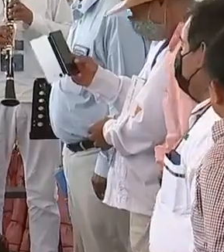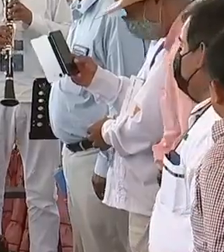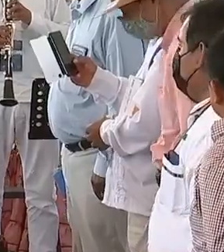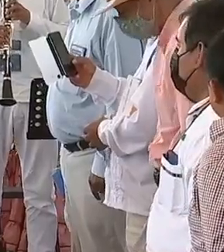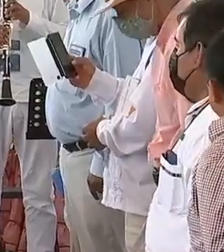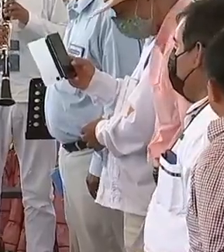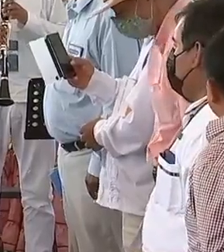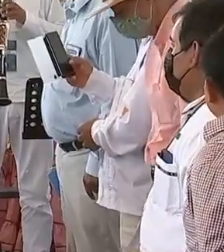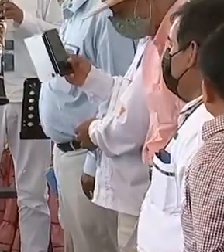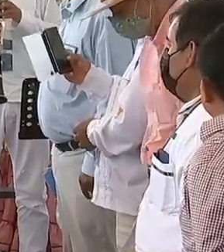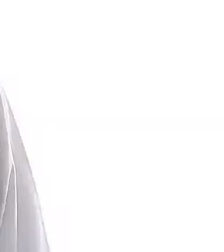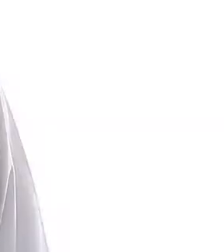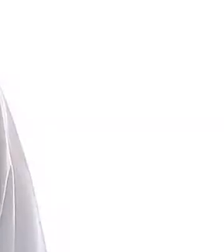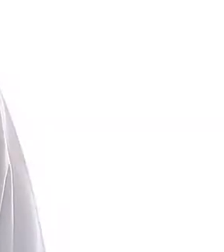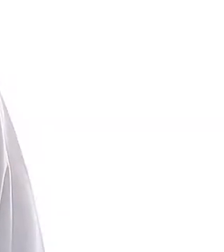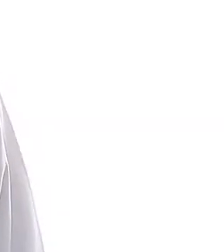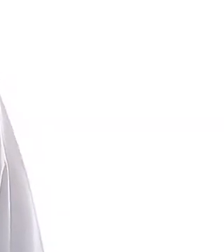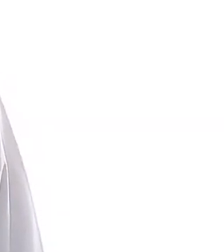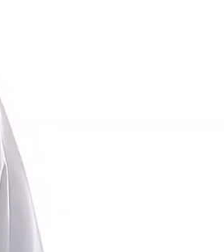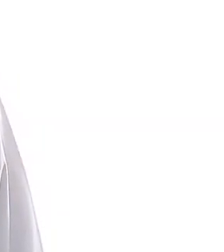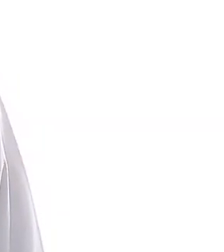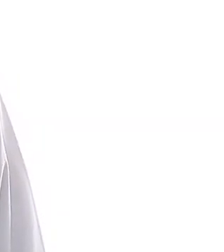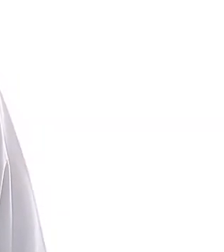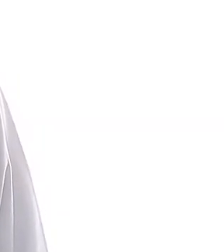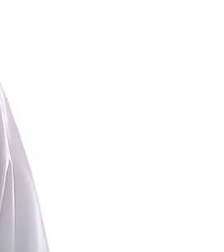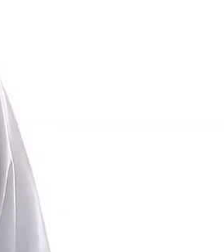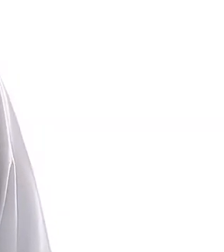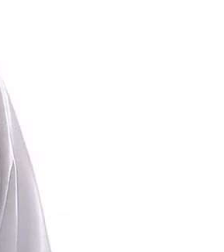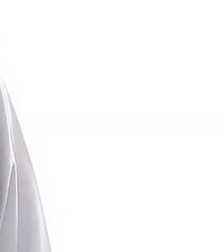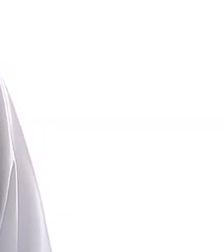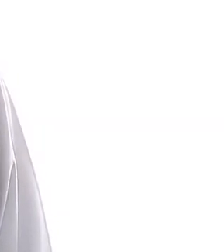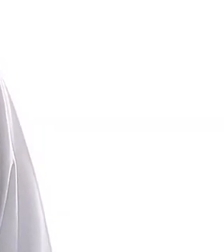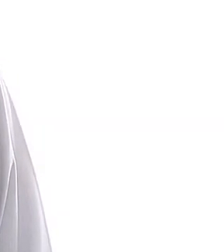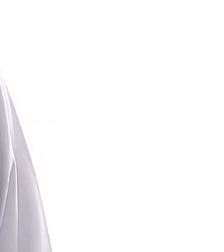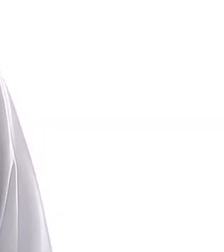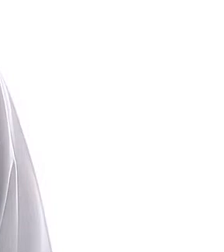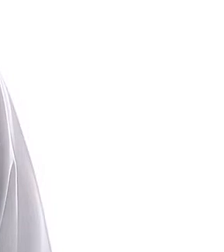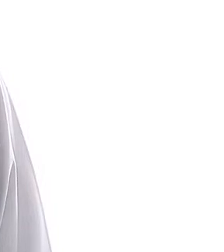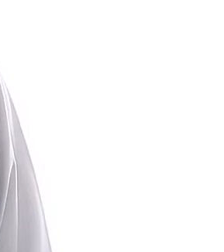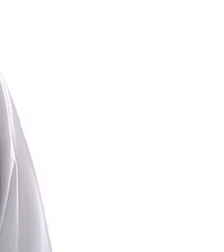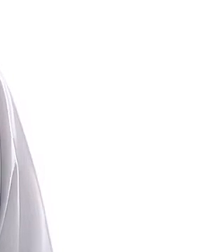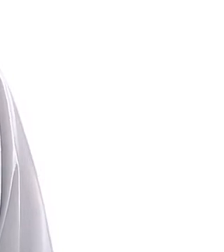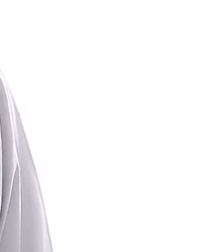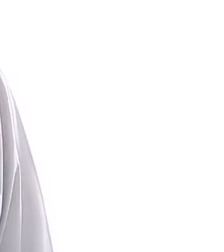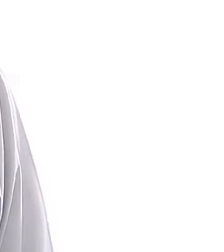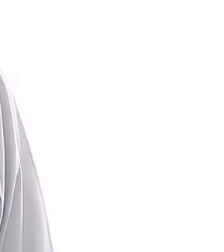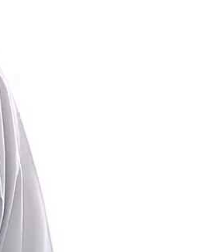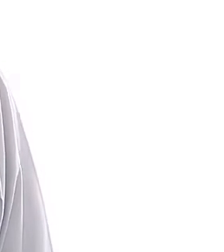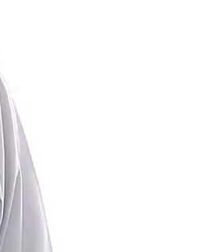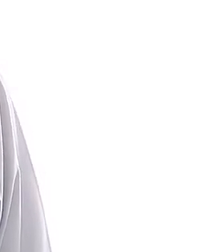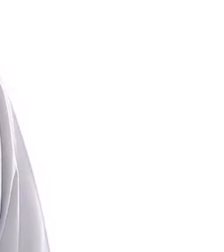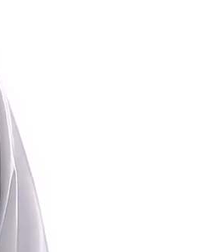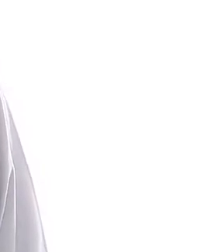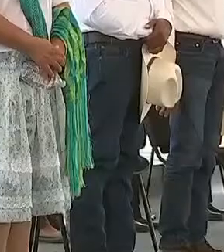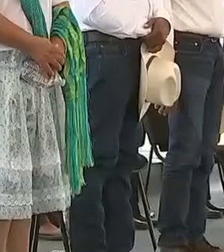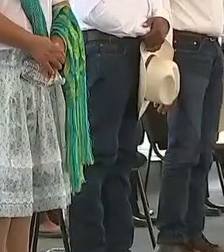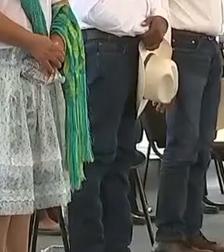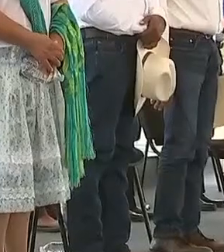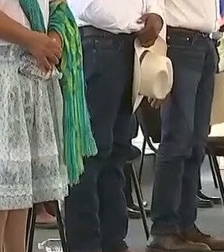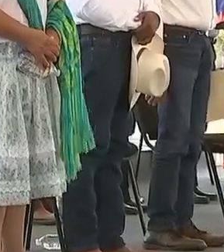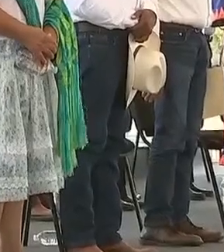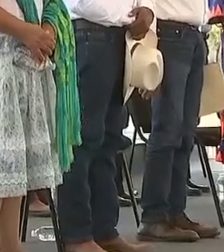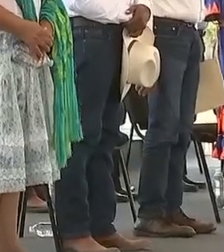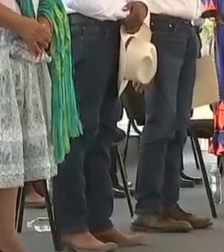Oliviara, Oliva, Mejorane, Yantijo, Valtiro, Masaí,